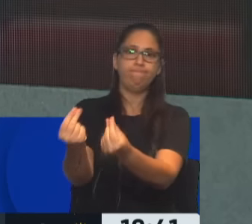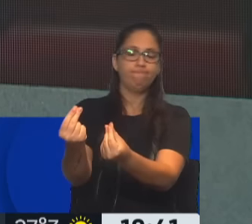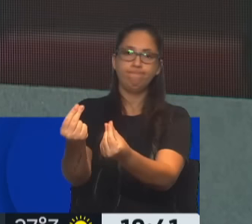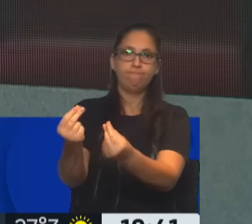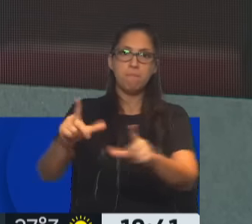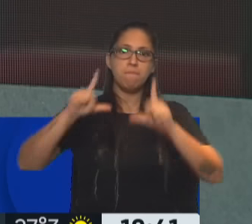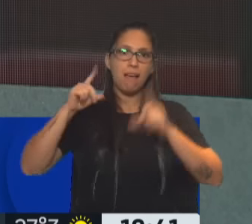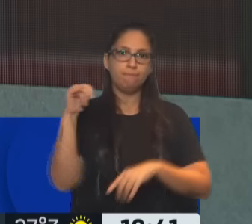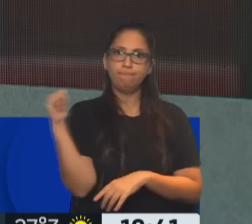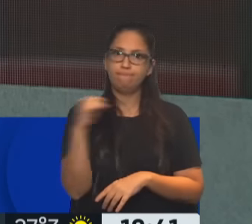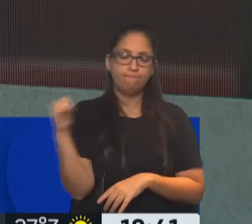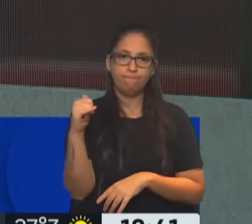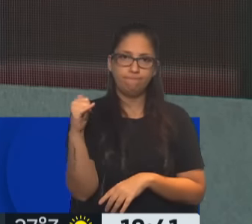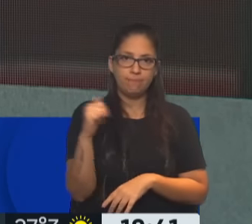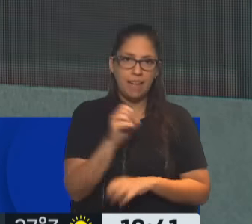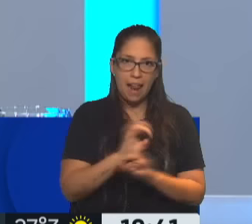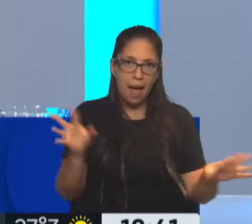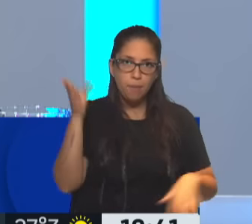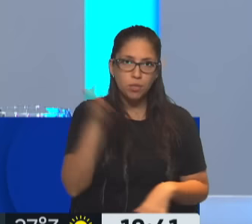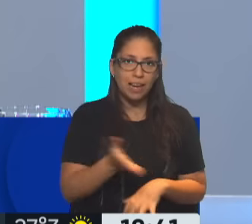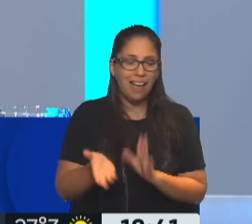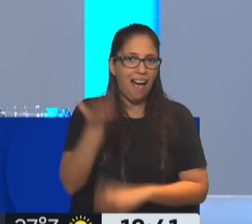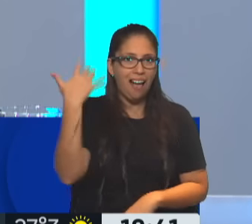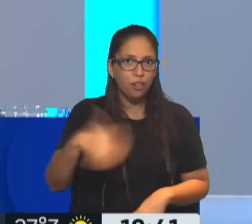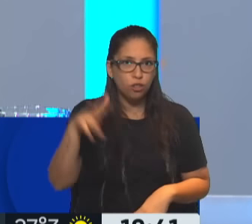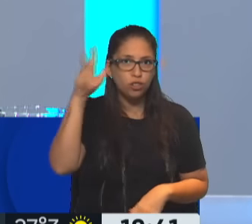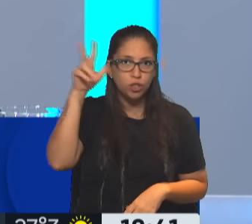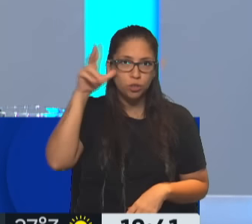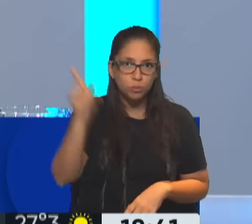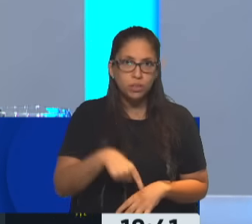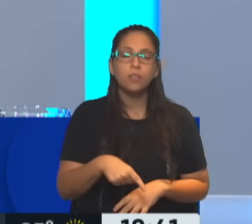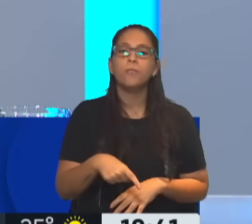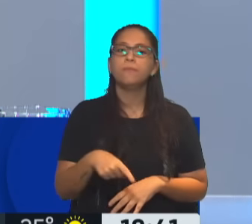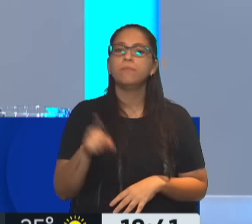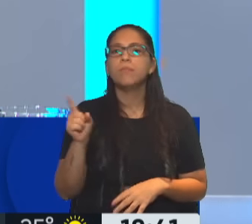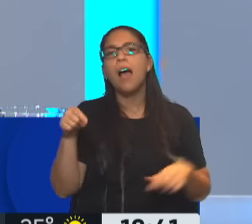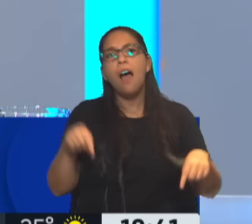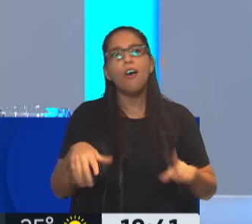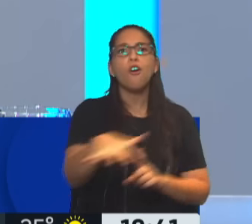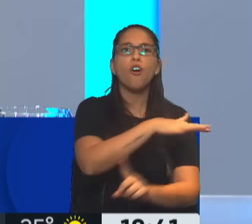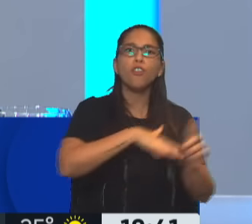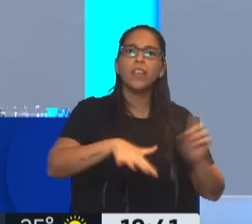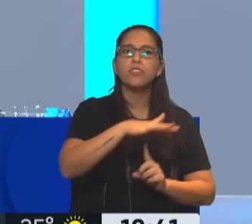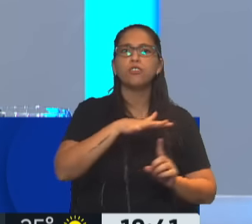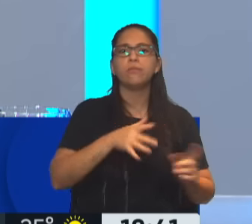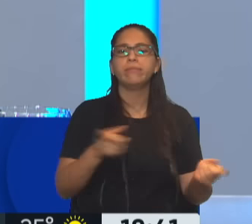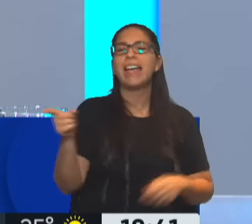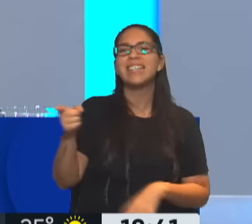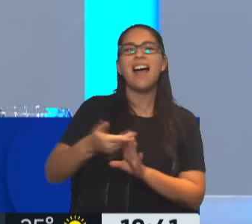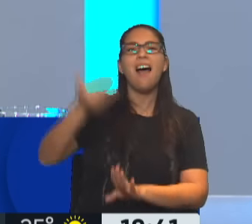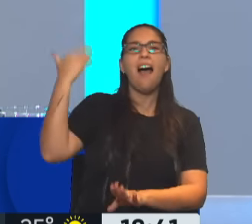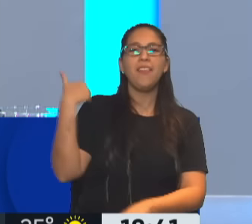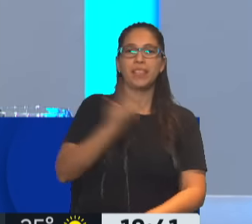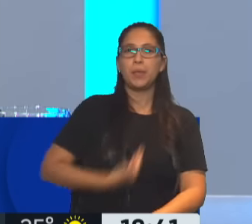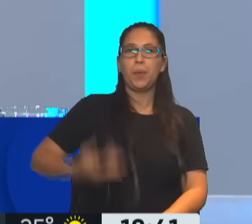cifra, obviamente, ¿no? Es altísima. Altísima. Y lo que quiero remarcar es no solo la presidenta y todo este contexto que se dio, que recordemos ella era la vicepresidenta de